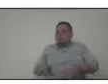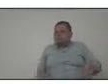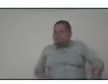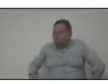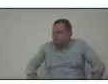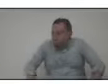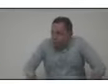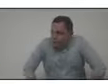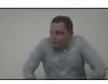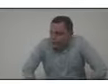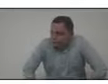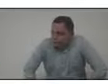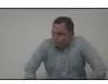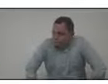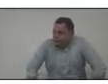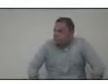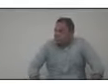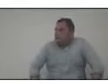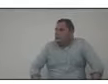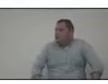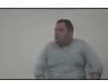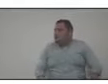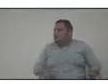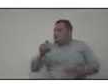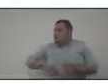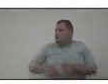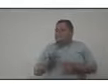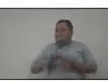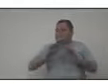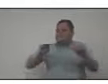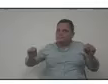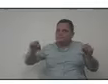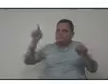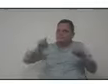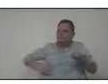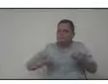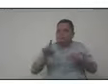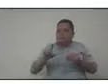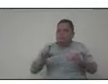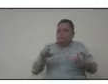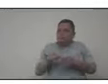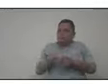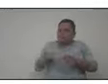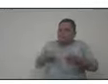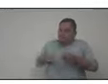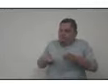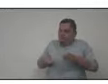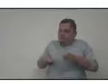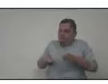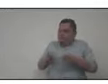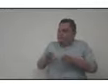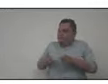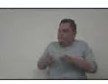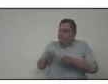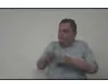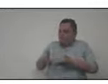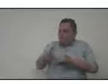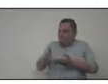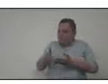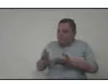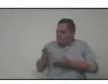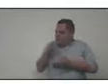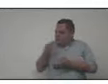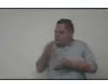Entonces, es también valga el llamado para que realmente racionalicemos, tomemos